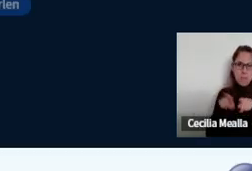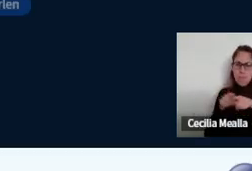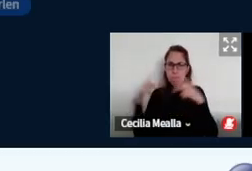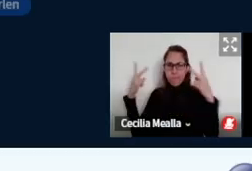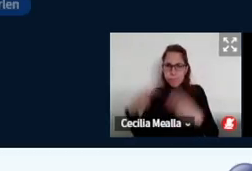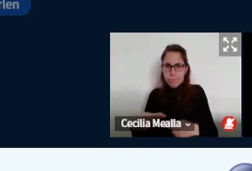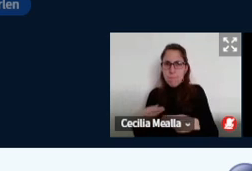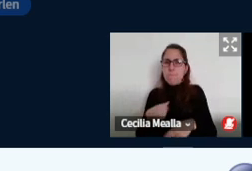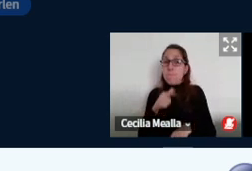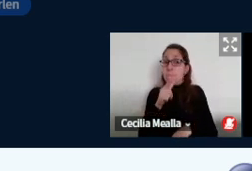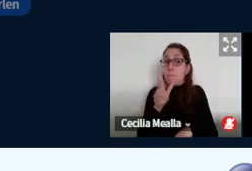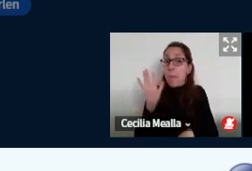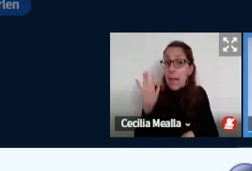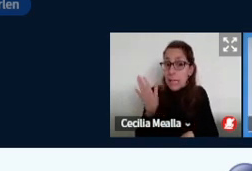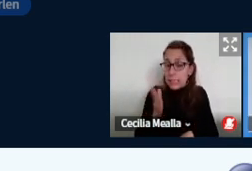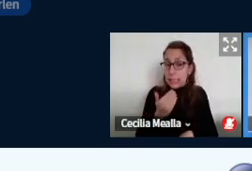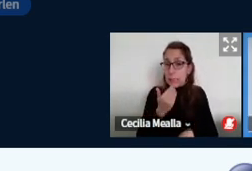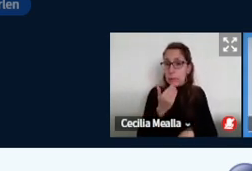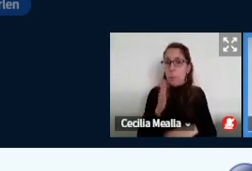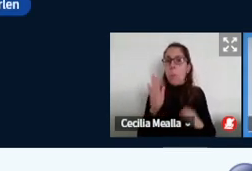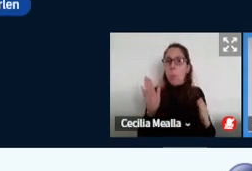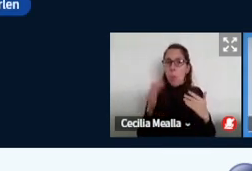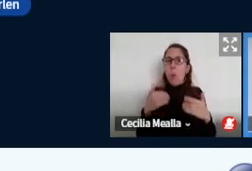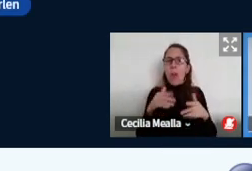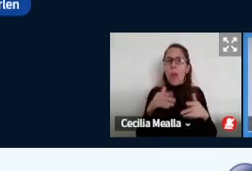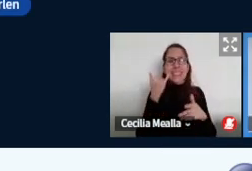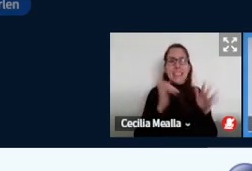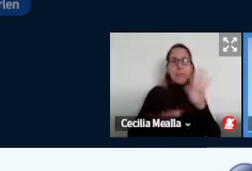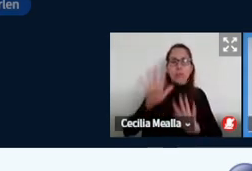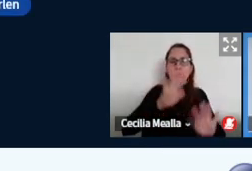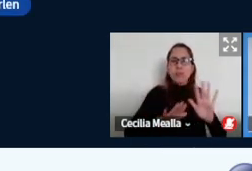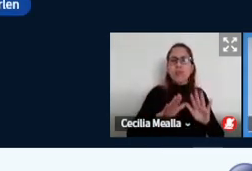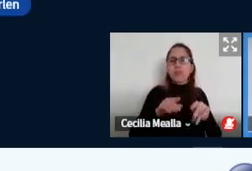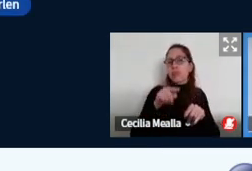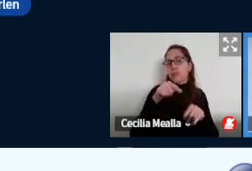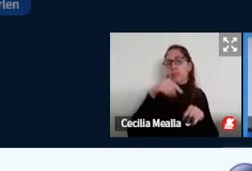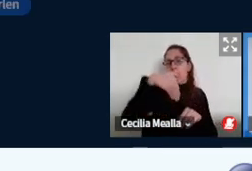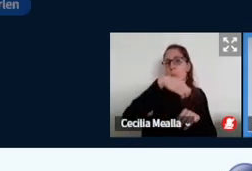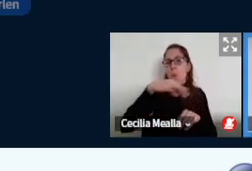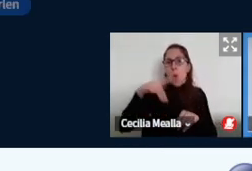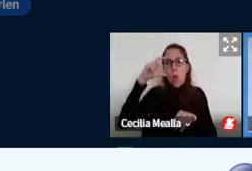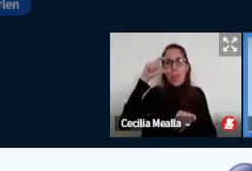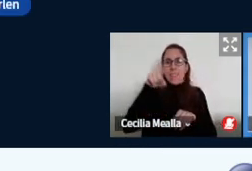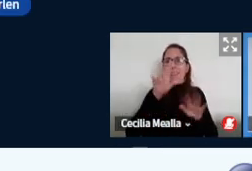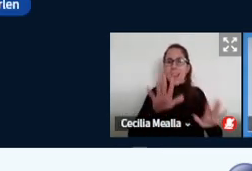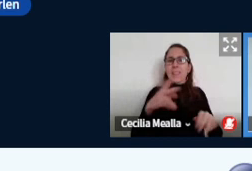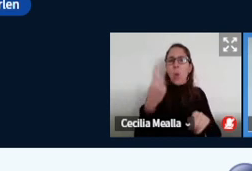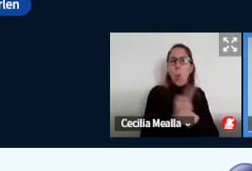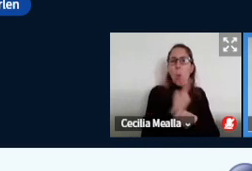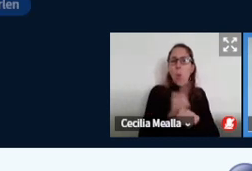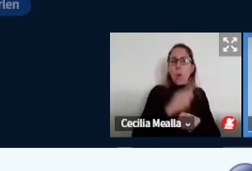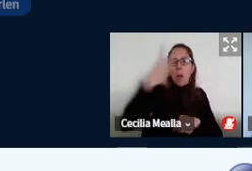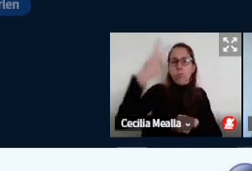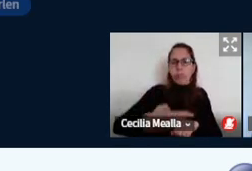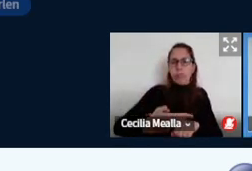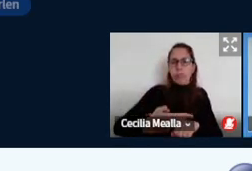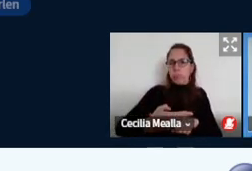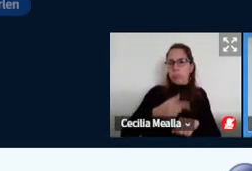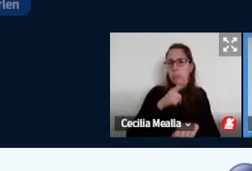Lo que creo es que quizás esté estipulado en la MOL para que se corte a la